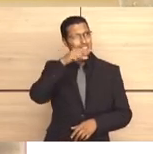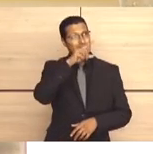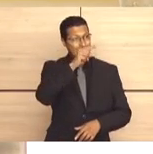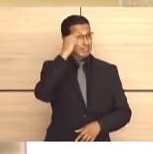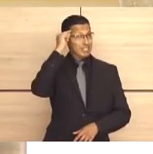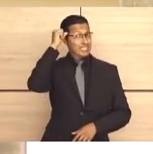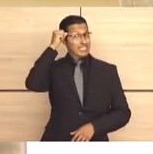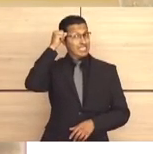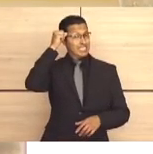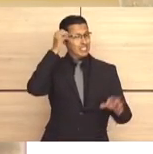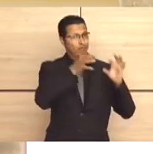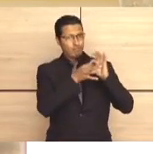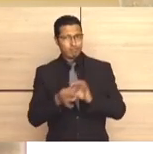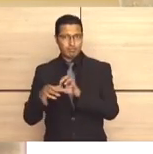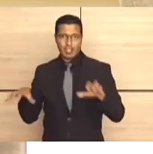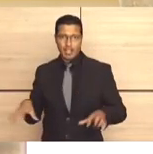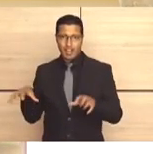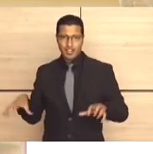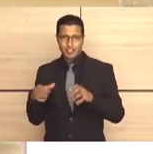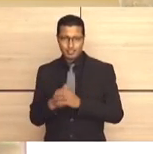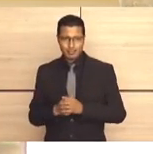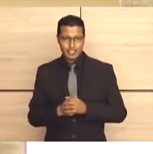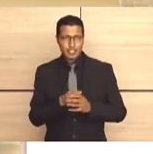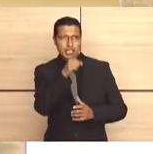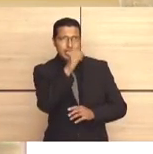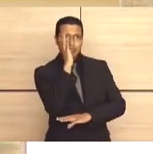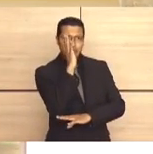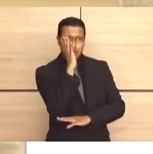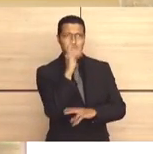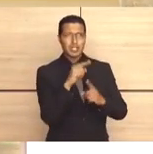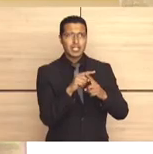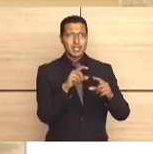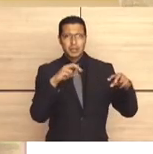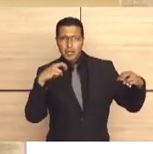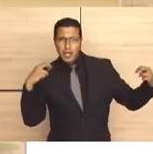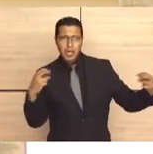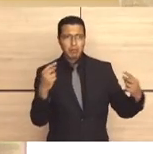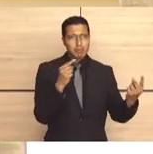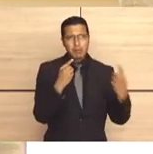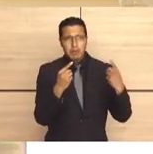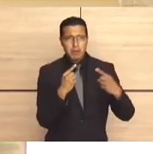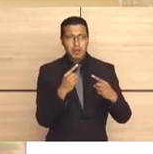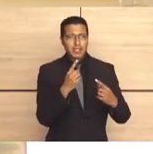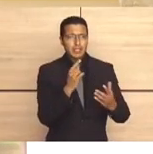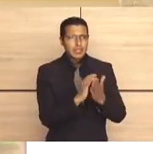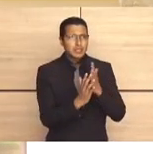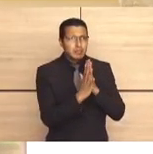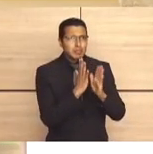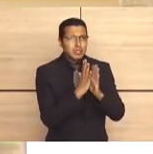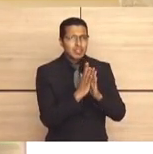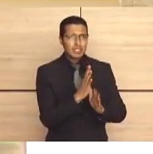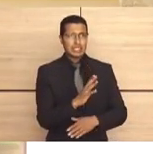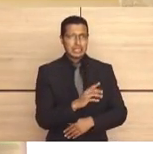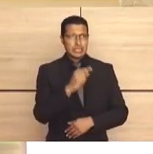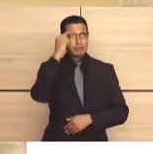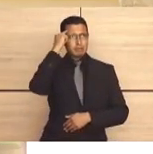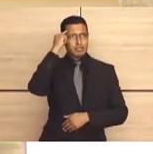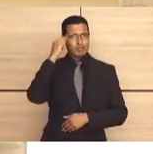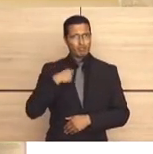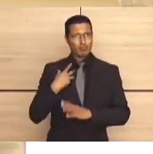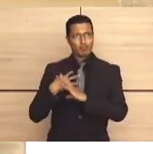Y que cada historia, cada elemento que escuchamos lo podamos difundir, lo podamos contar y podamos implementar